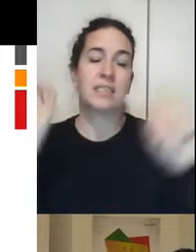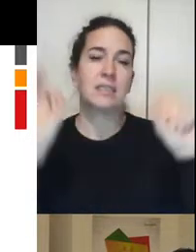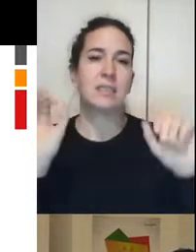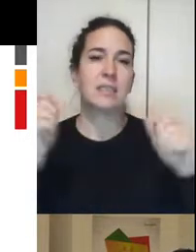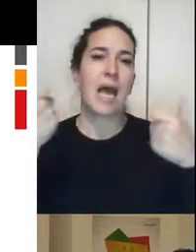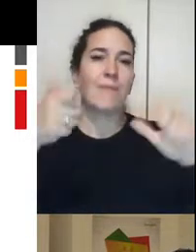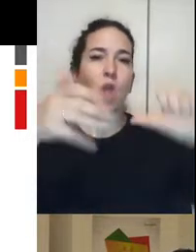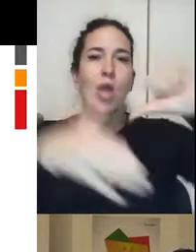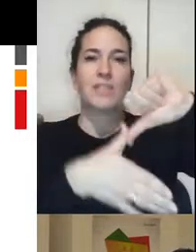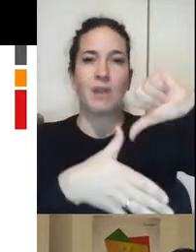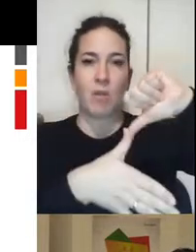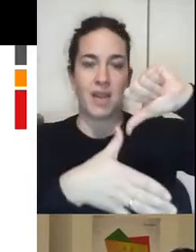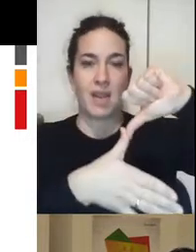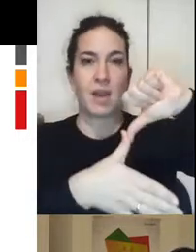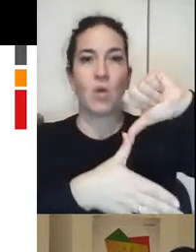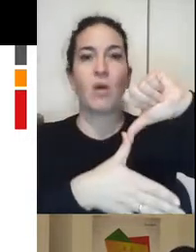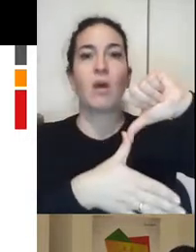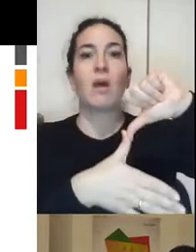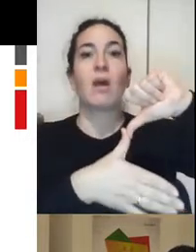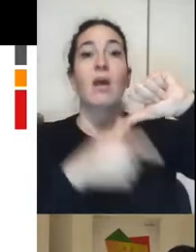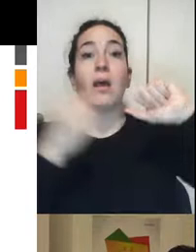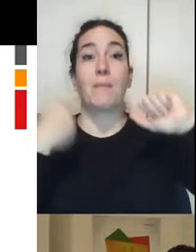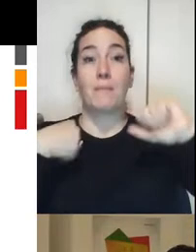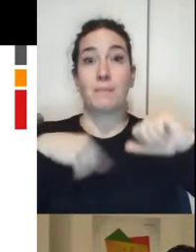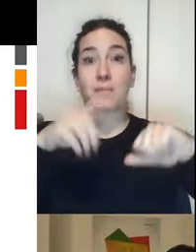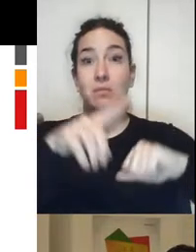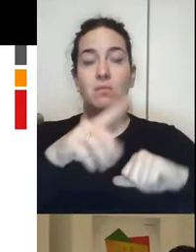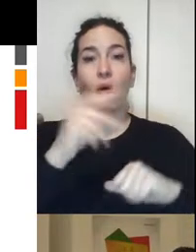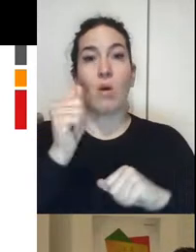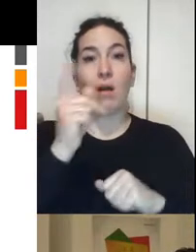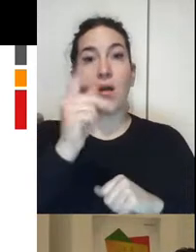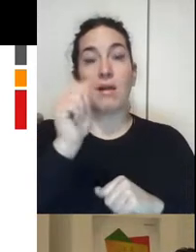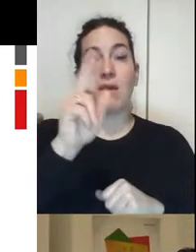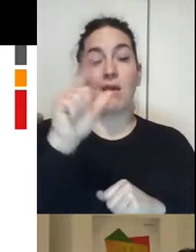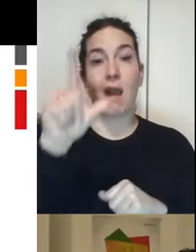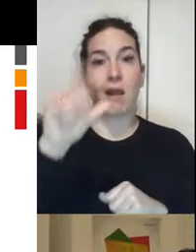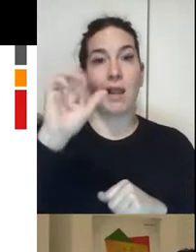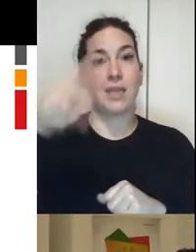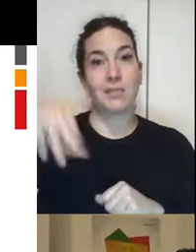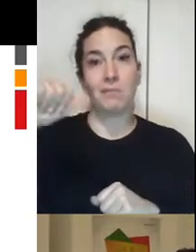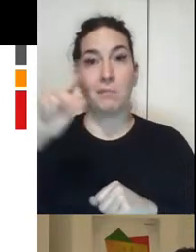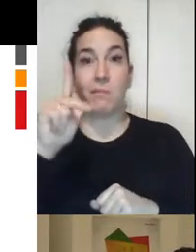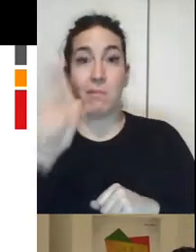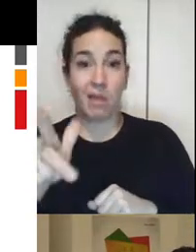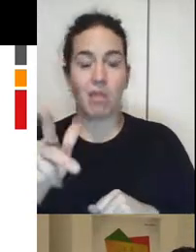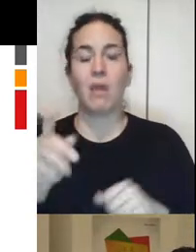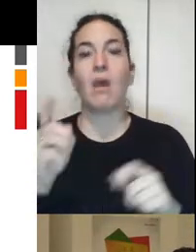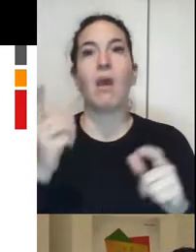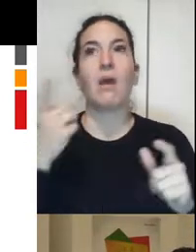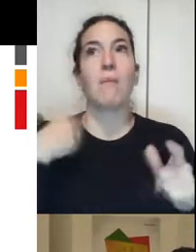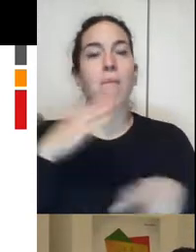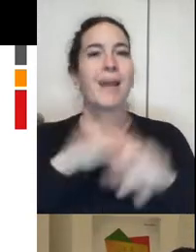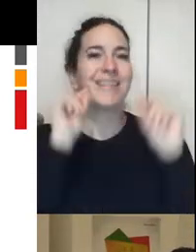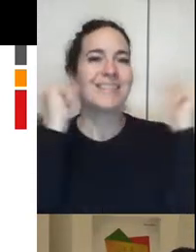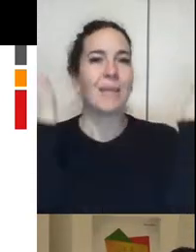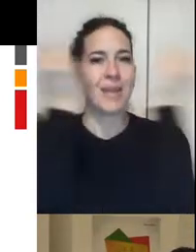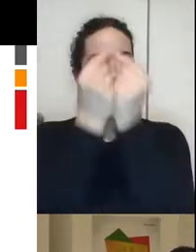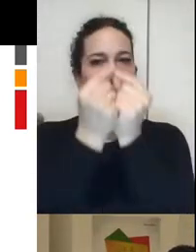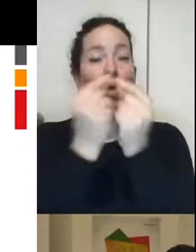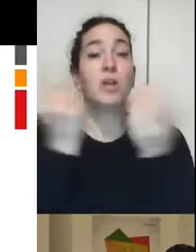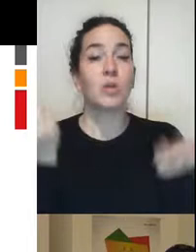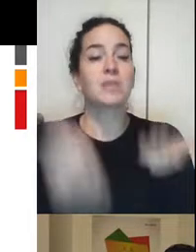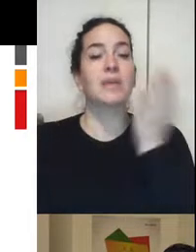dedicados en el pensamiento de Carl Schmitt, a un seminario para escribir en conjunto, o sea, ese es el propósito, un libro colectivo